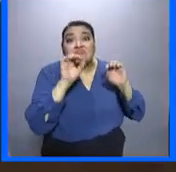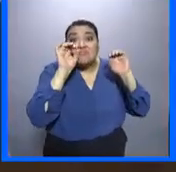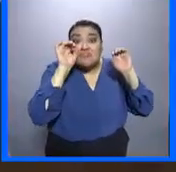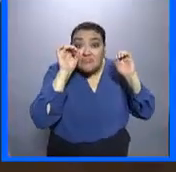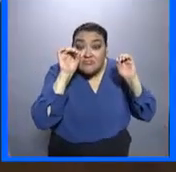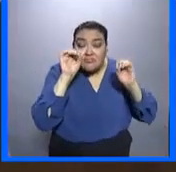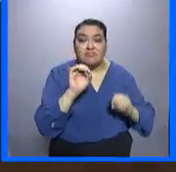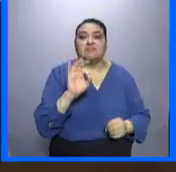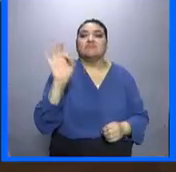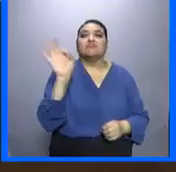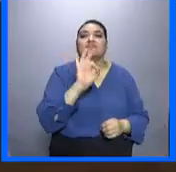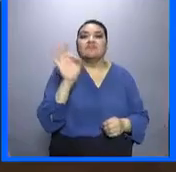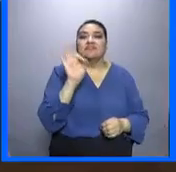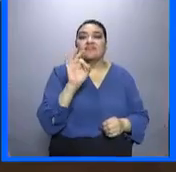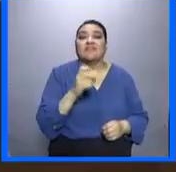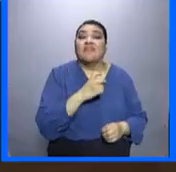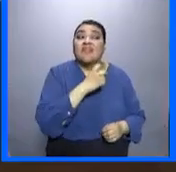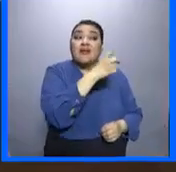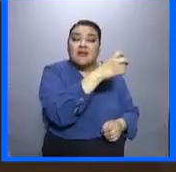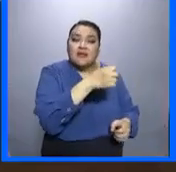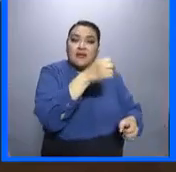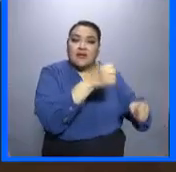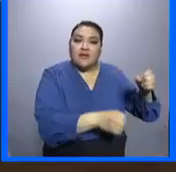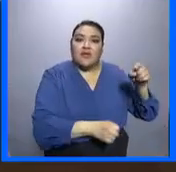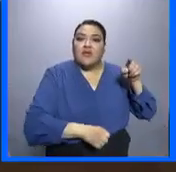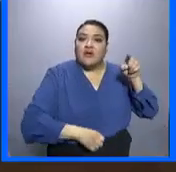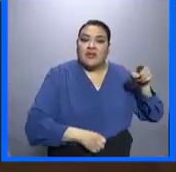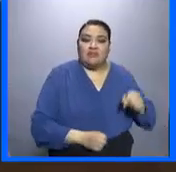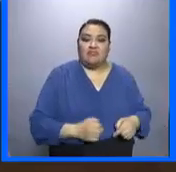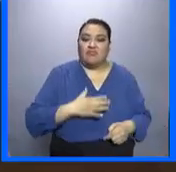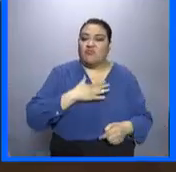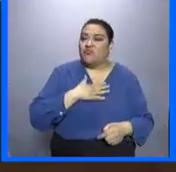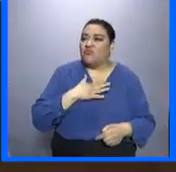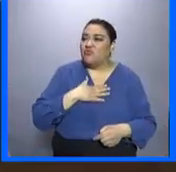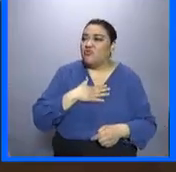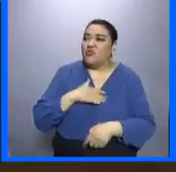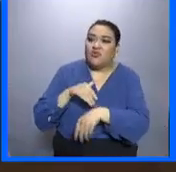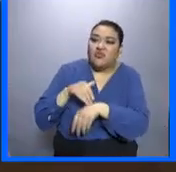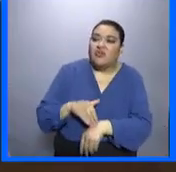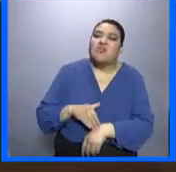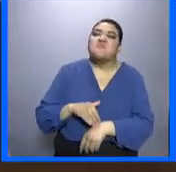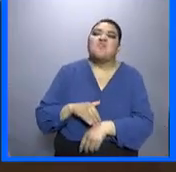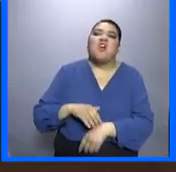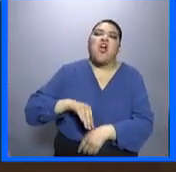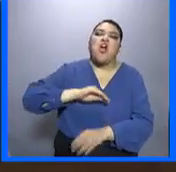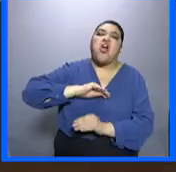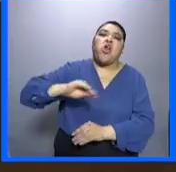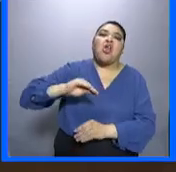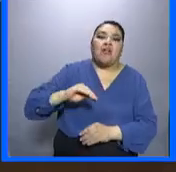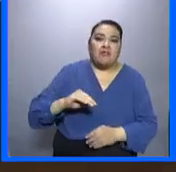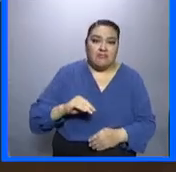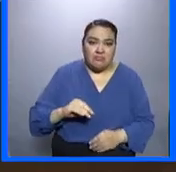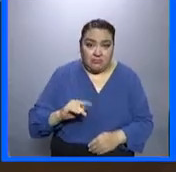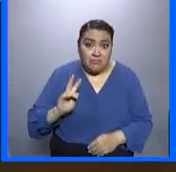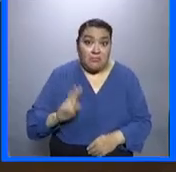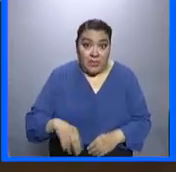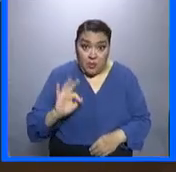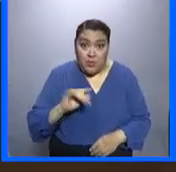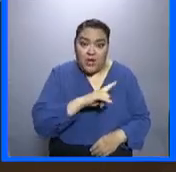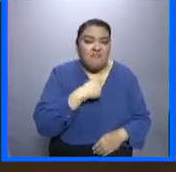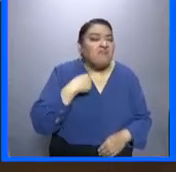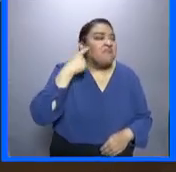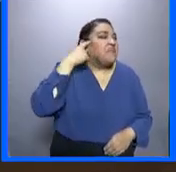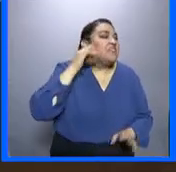está el problema, esos juzgadores no se consideran esclavos de la ley, en un sentido figurado, entiendan que es una